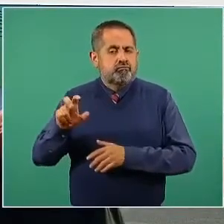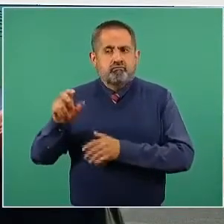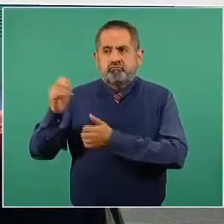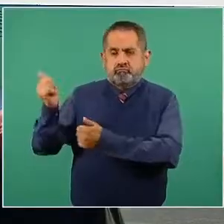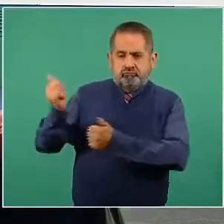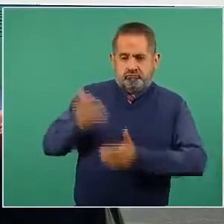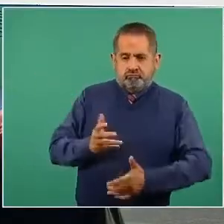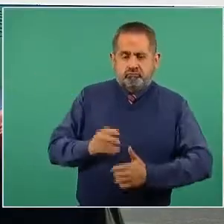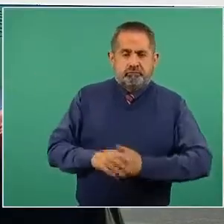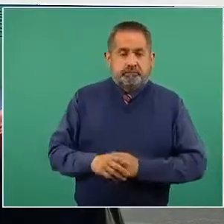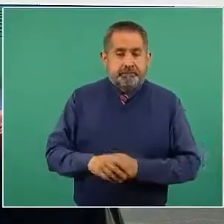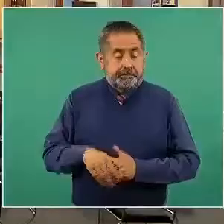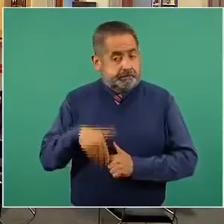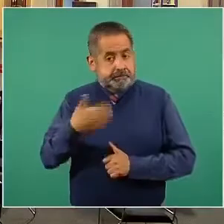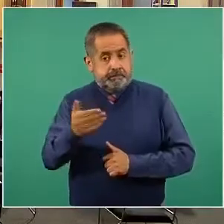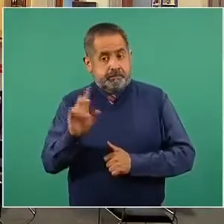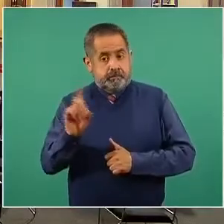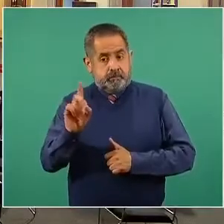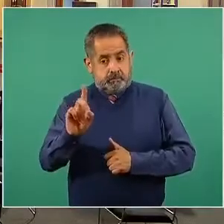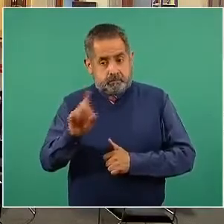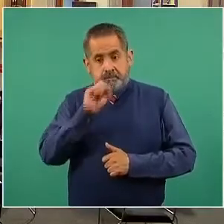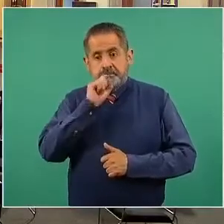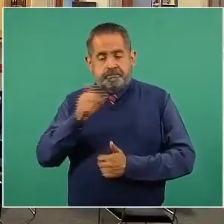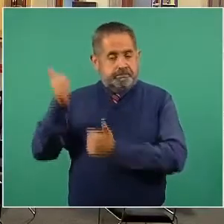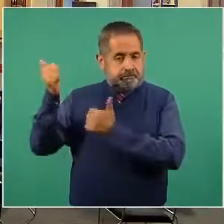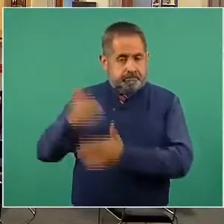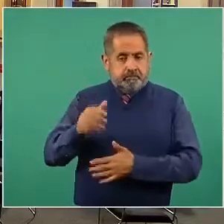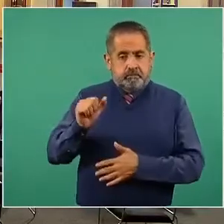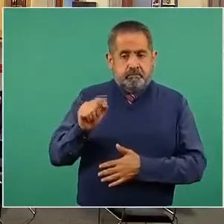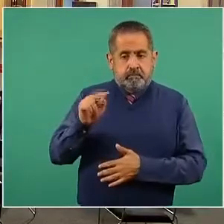1.394.800. El domingo recibiremos de Astra